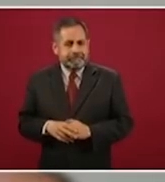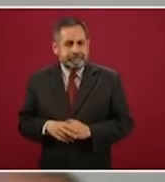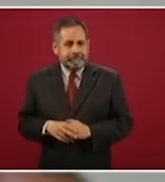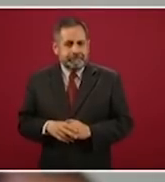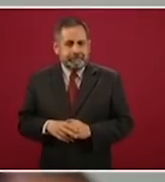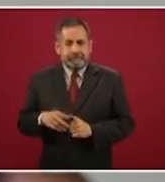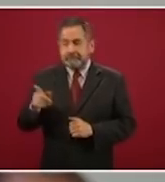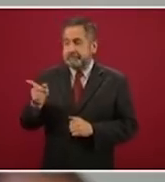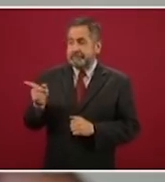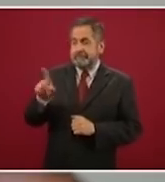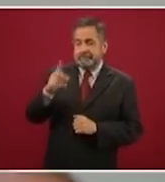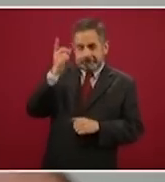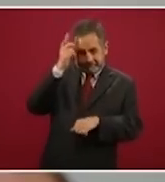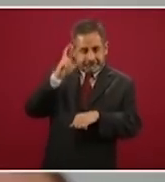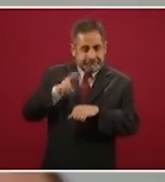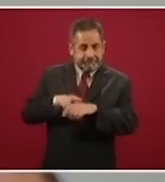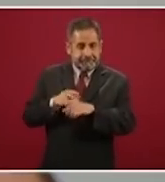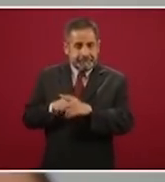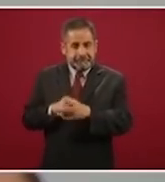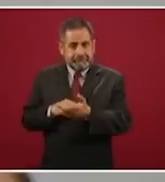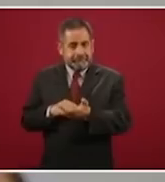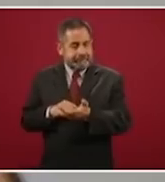la dirección de